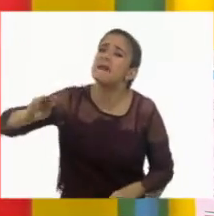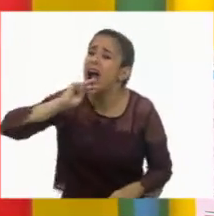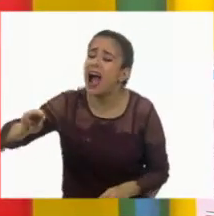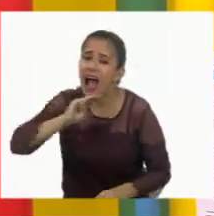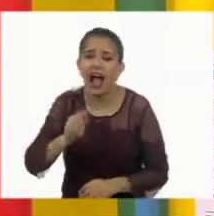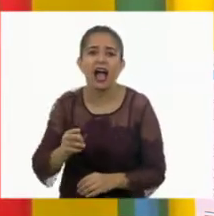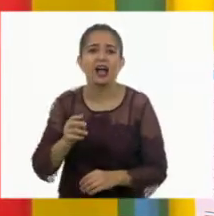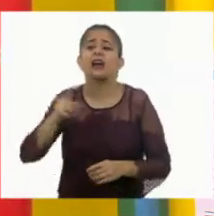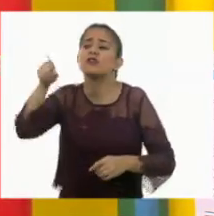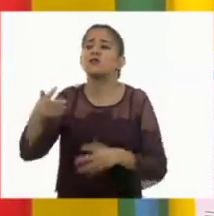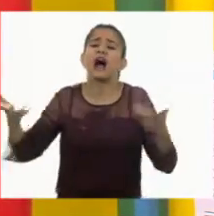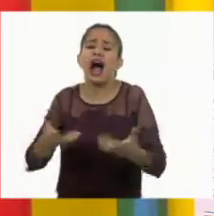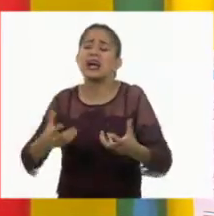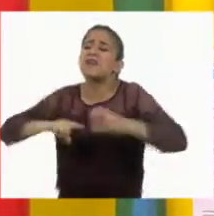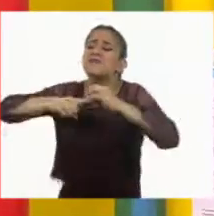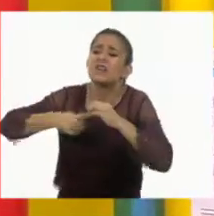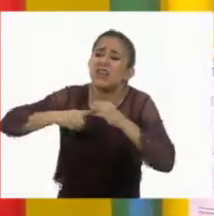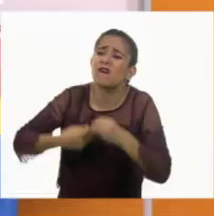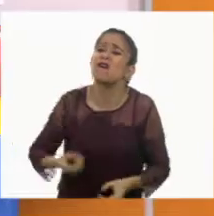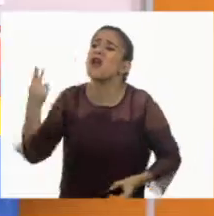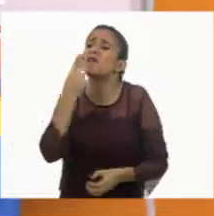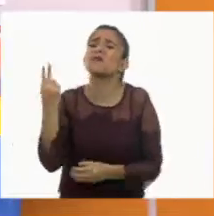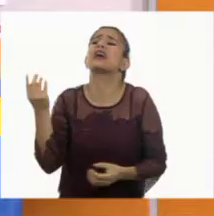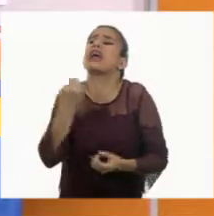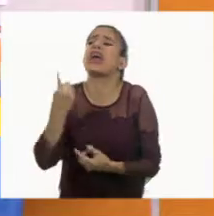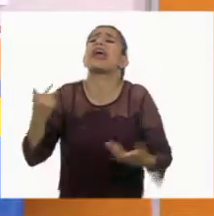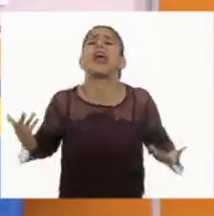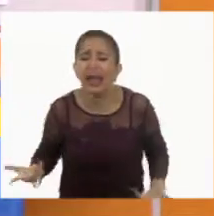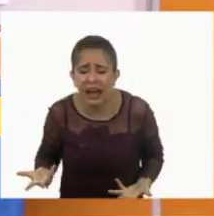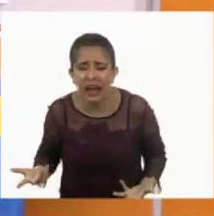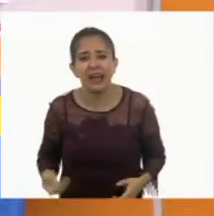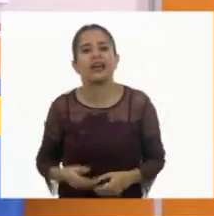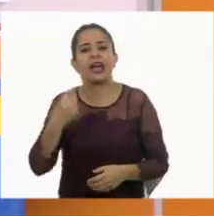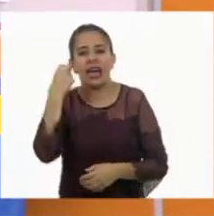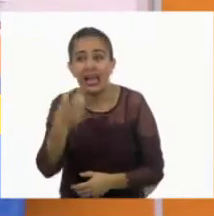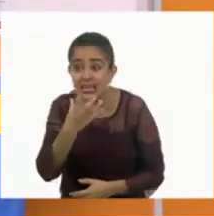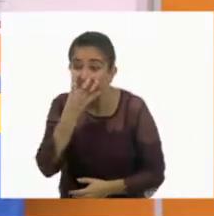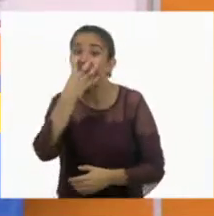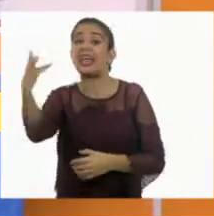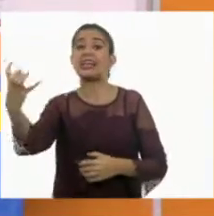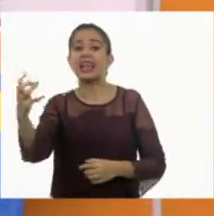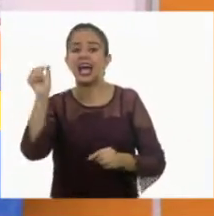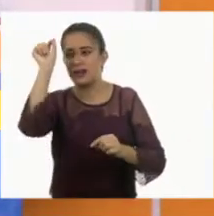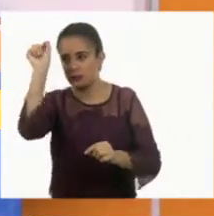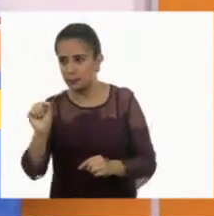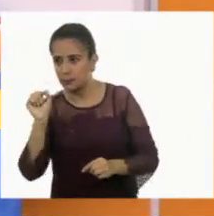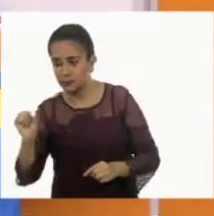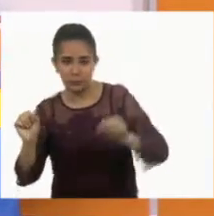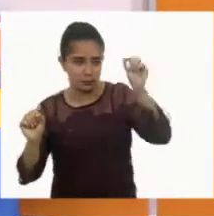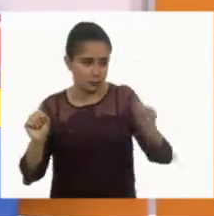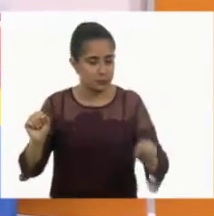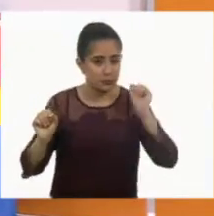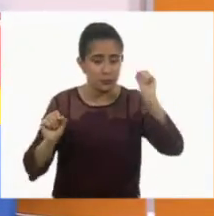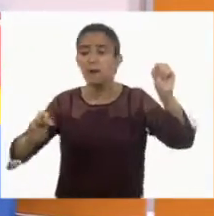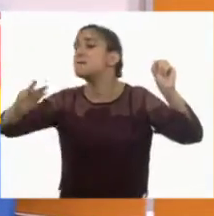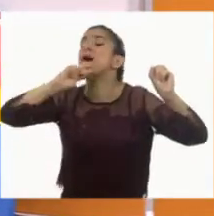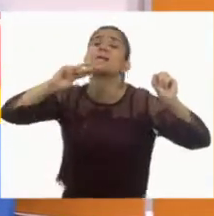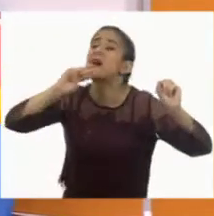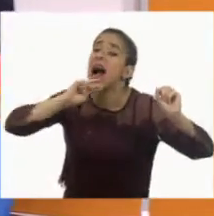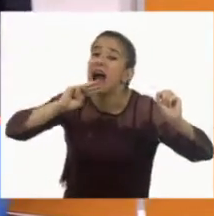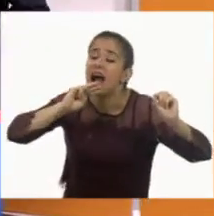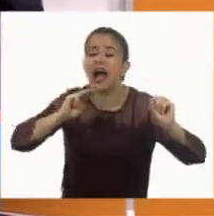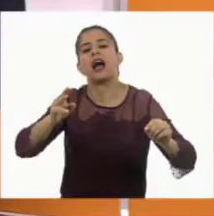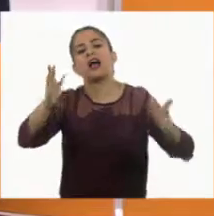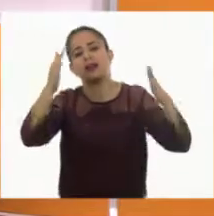¿O frijoles? Por ejemplo, ¿verdad? Ya hiciste dos, muy juntas. La exclamación primero, mamá, y después vino la pregunta.